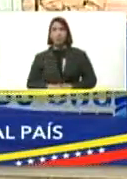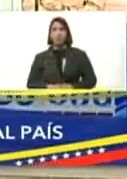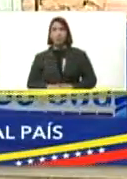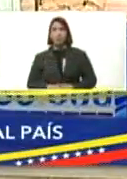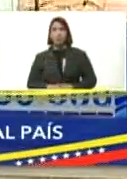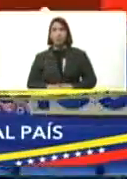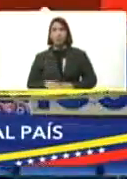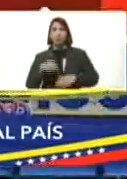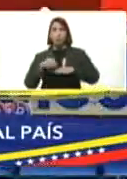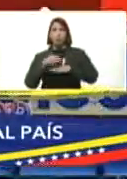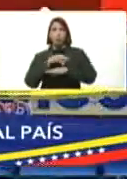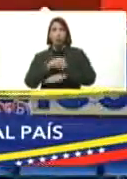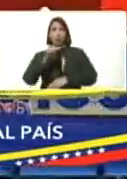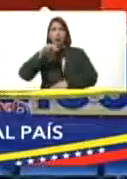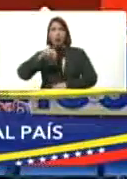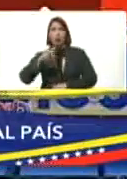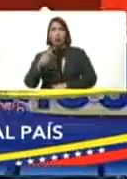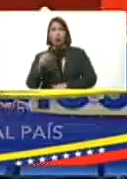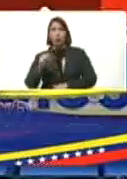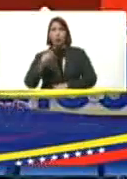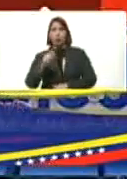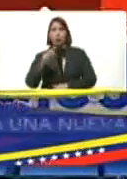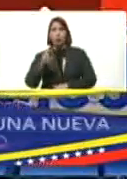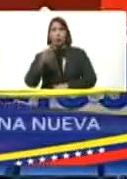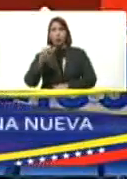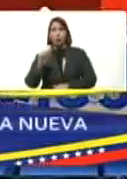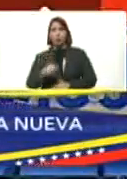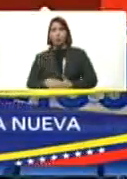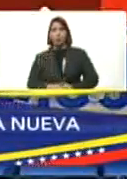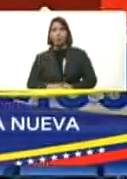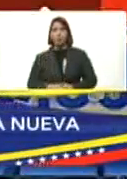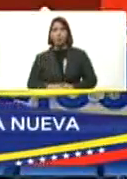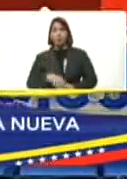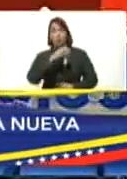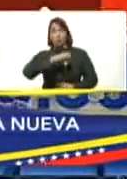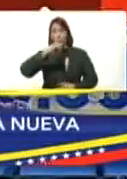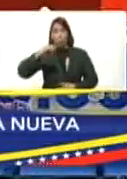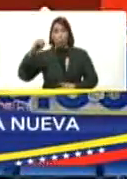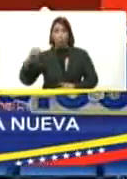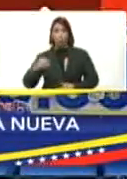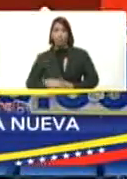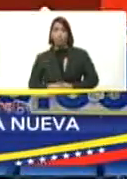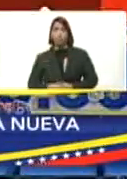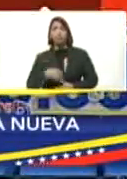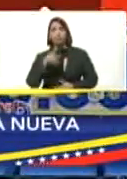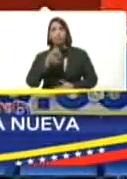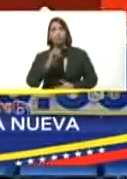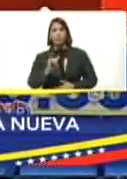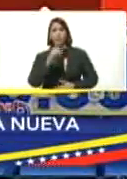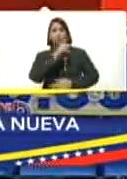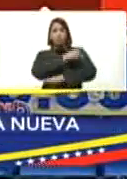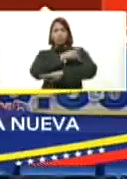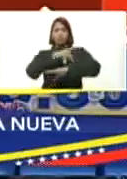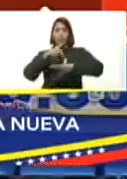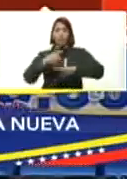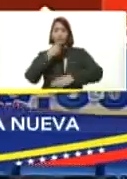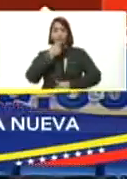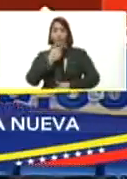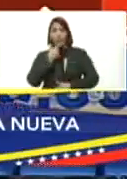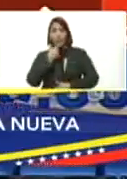En el municipio Angostura del Orinoco, qué bello suena, ¿verdad, Orinoco? Allá está la parroquia Vista Hermosa, en